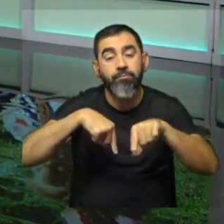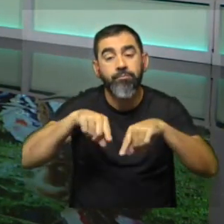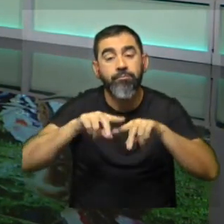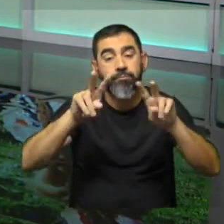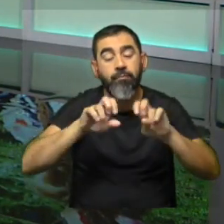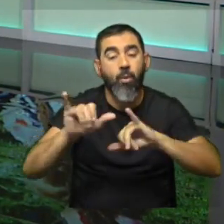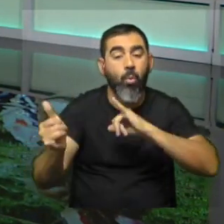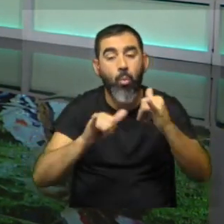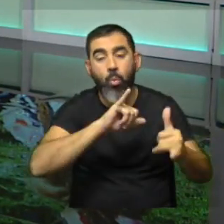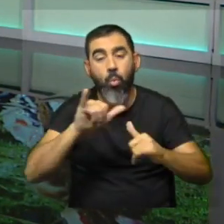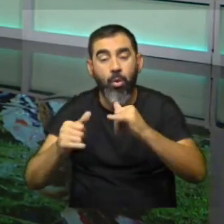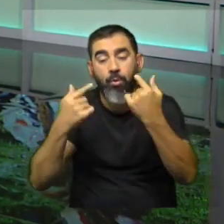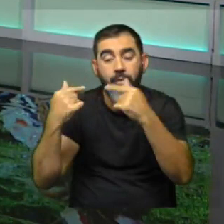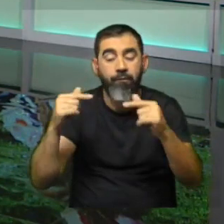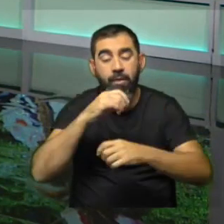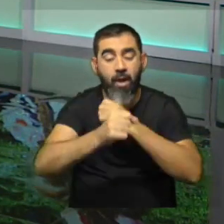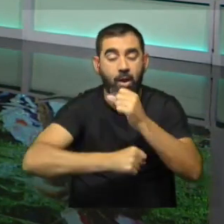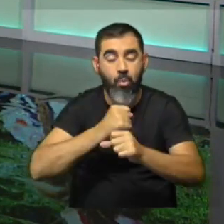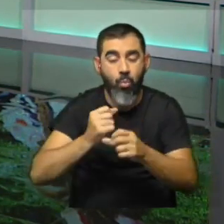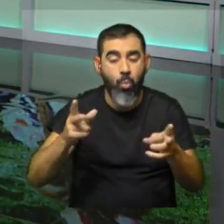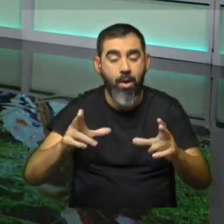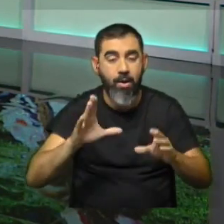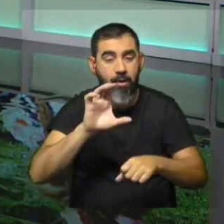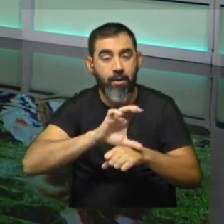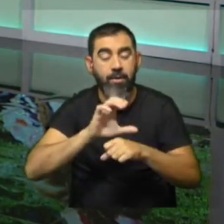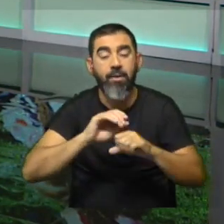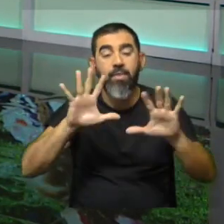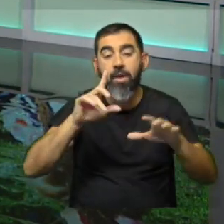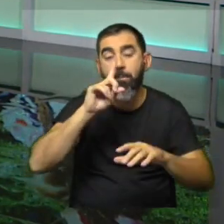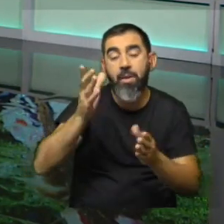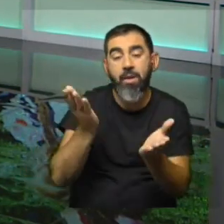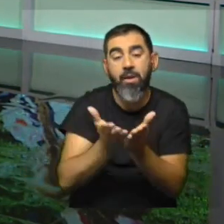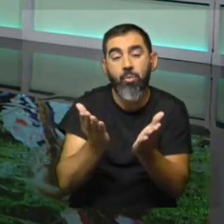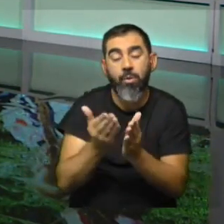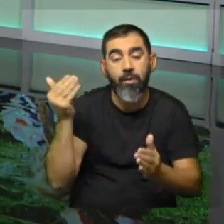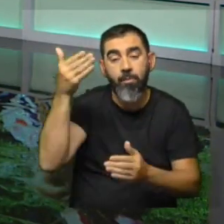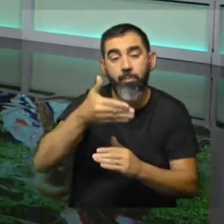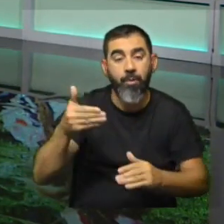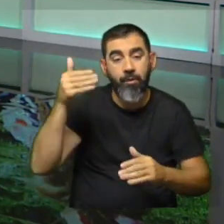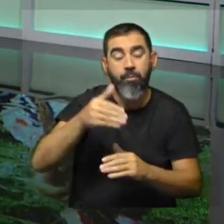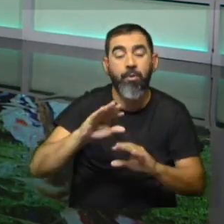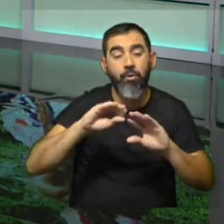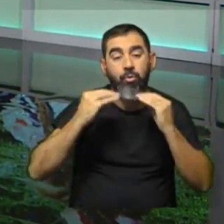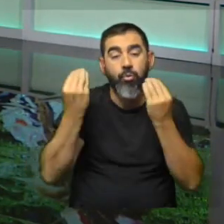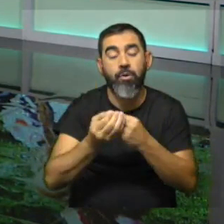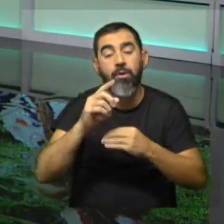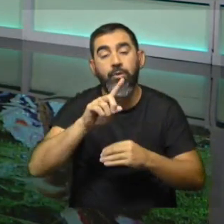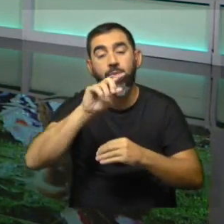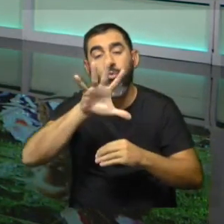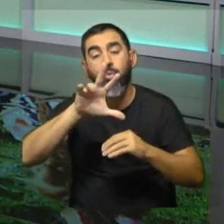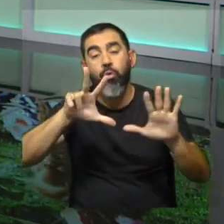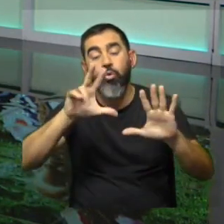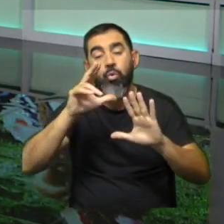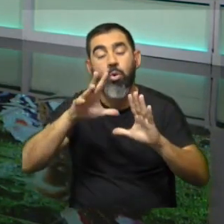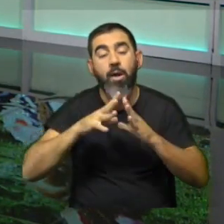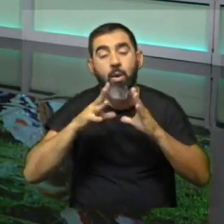al juego, a diferencia del resto del año, ¿no? Sí, exactamente. Más de 10.000 escolares van a participar de esta edición en 158 escuelas distribuidas